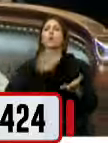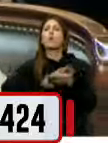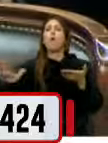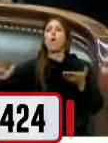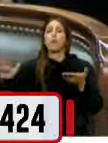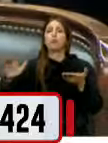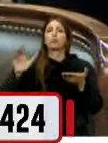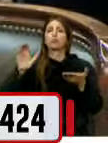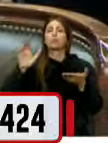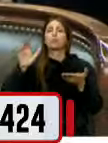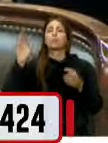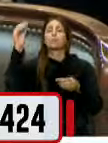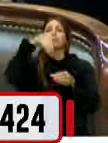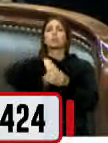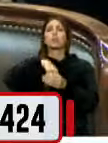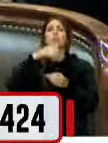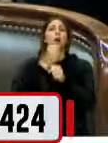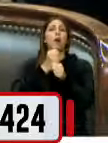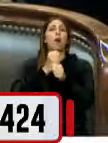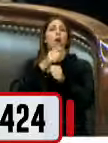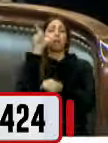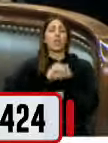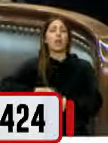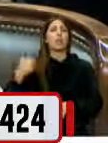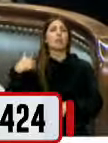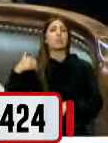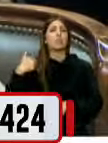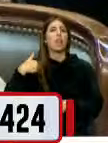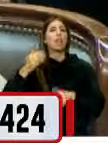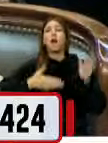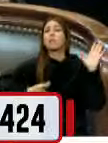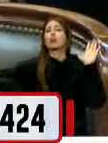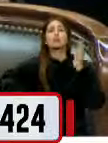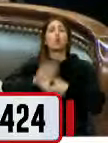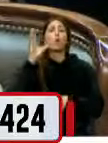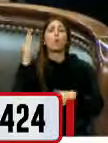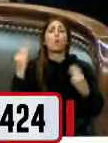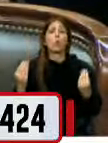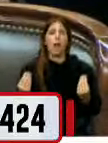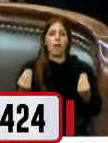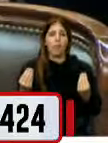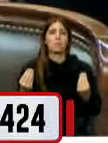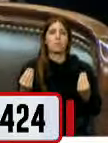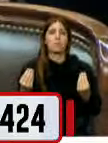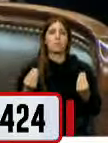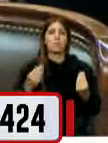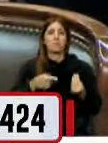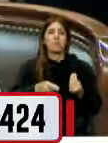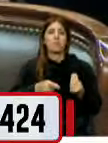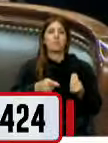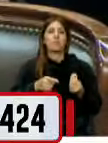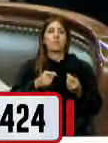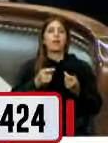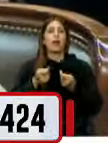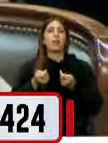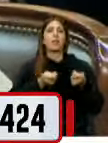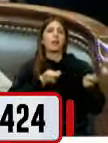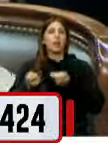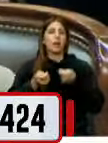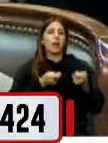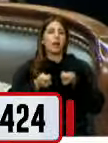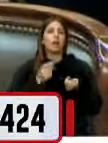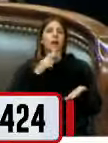por todo lo que está aconteciendo, establecí un parangón entre lo que fue la Revolución de Mayo en 1810 y qué le cabe